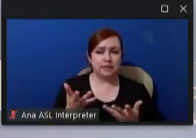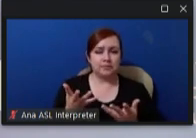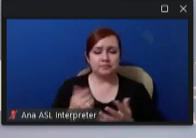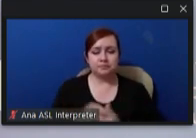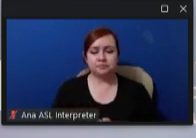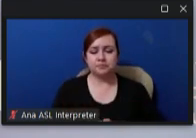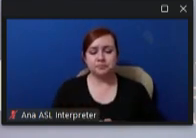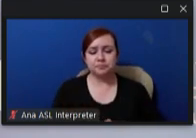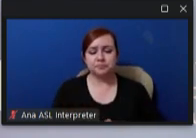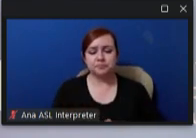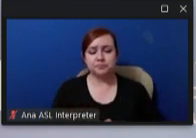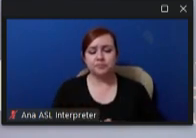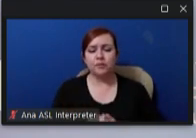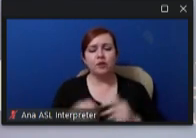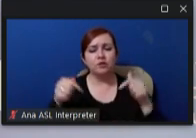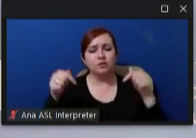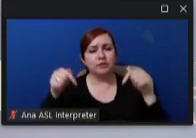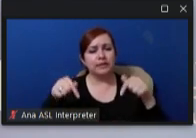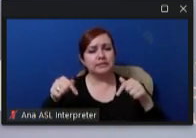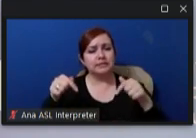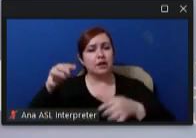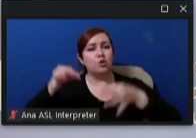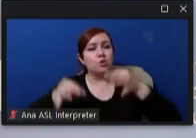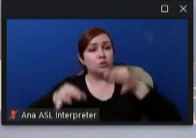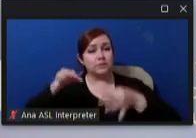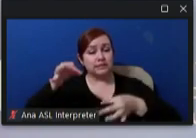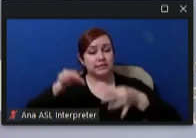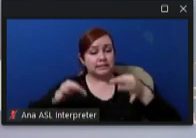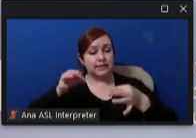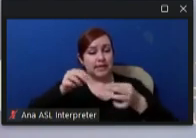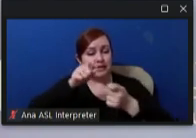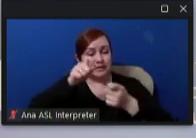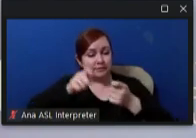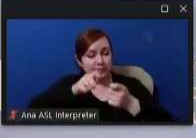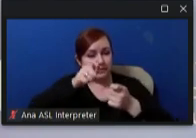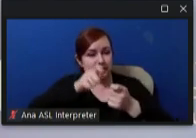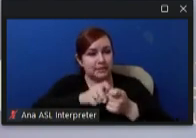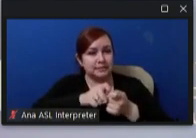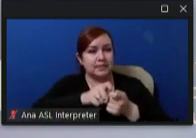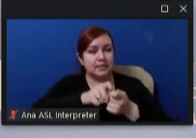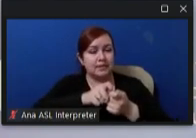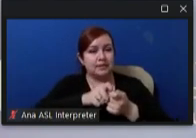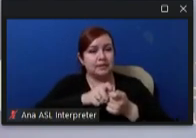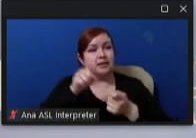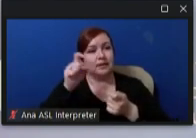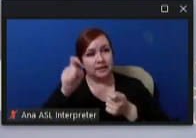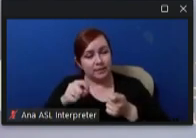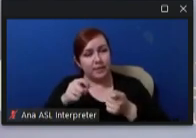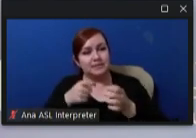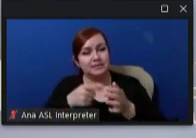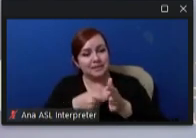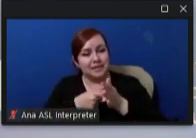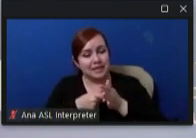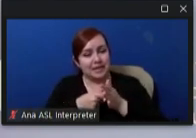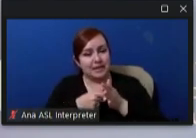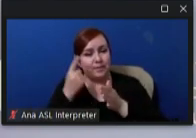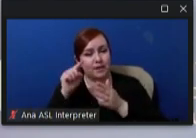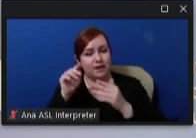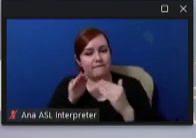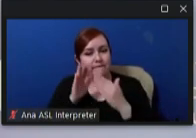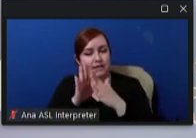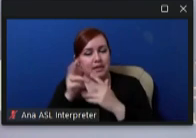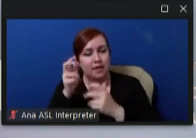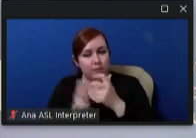esta justicia especializada que también se requiere para esta problemática,